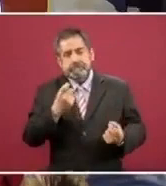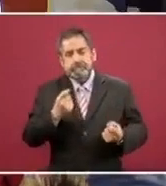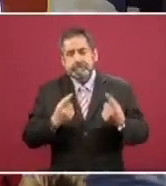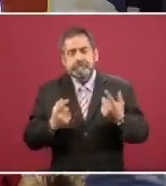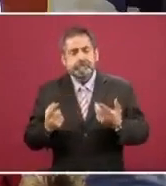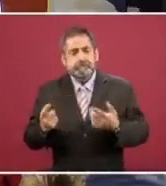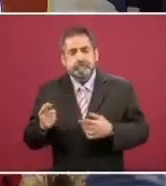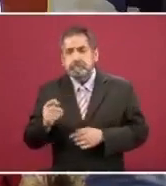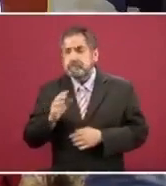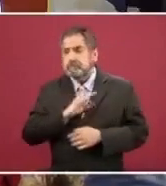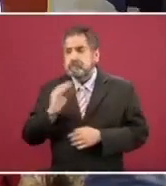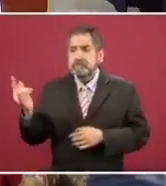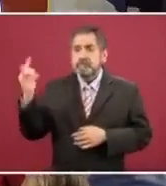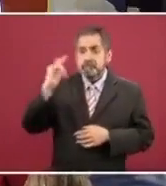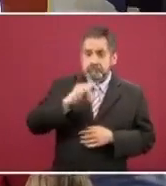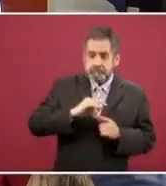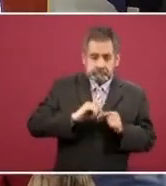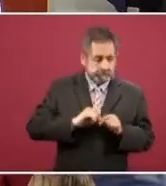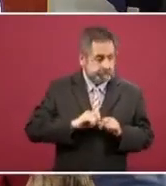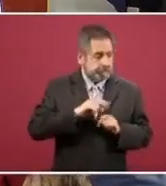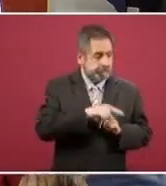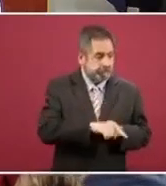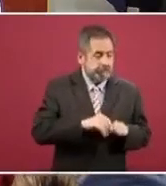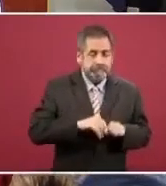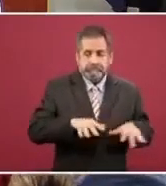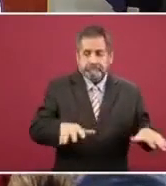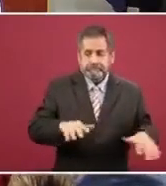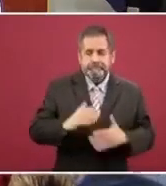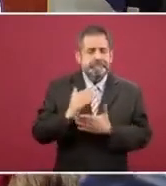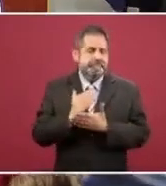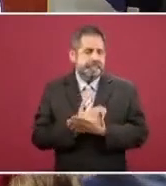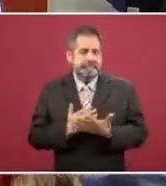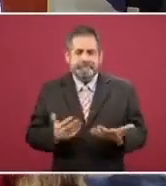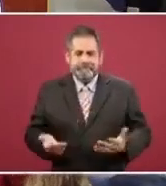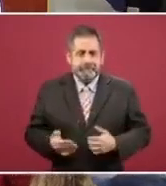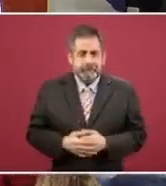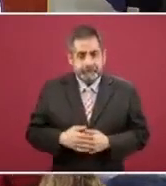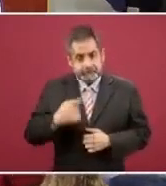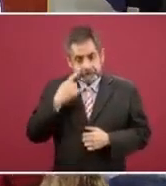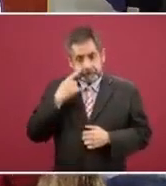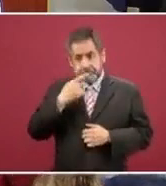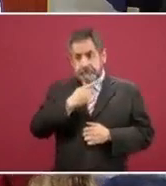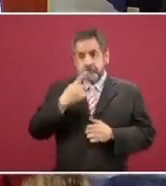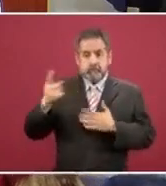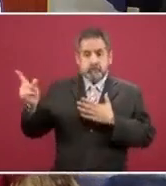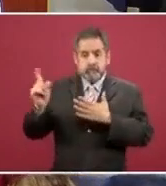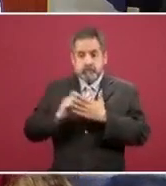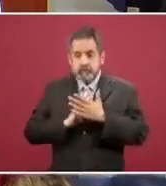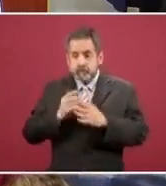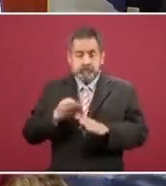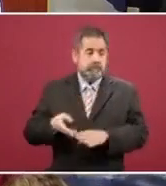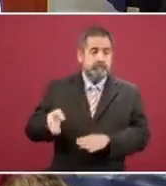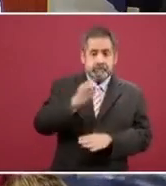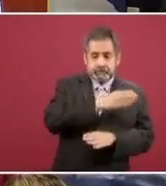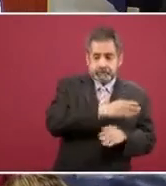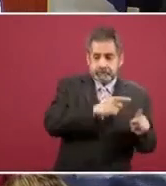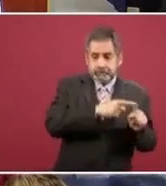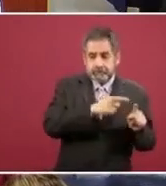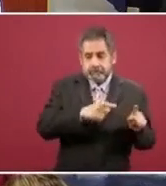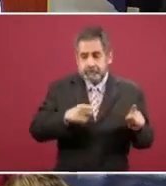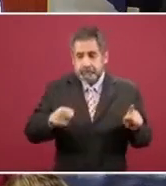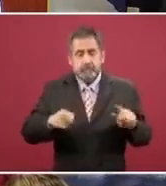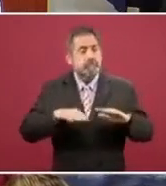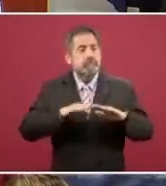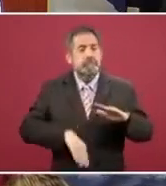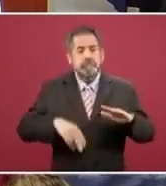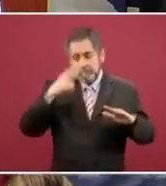la posible entrada del virus. Pero vean ustedes cómo todos esos países durante todo un mes tuvieron incluso menos casos que